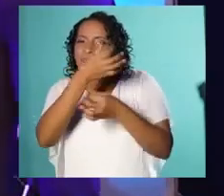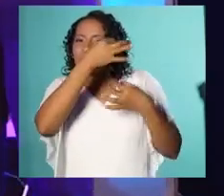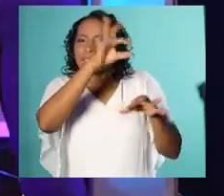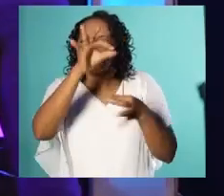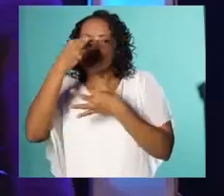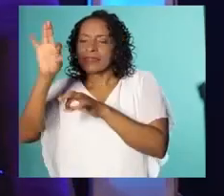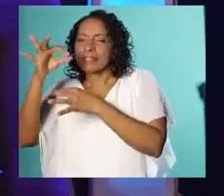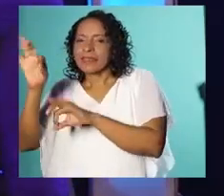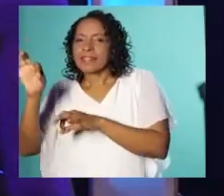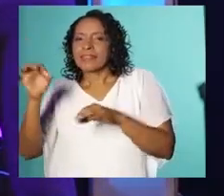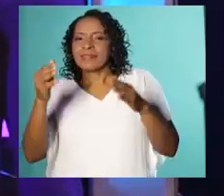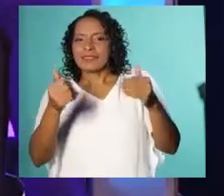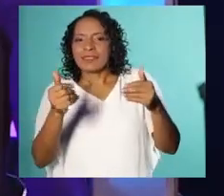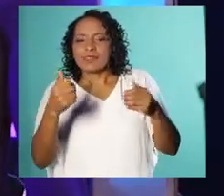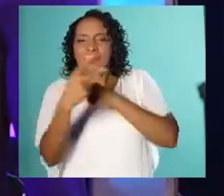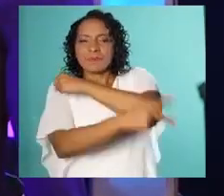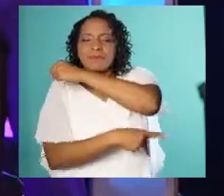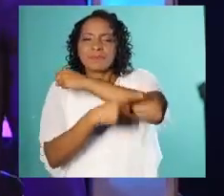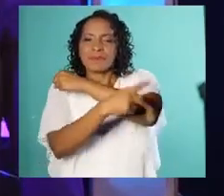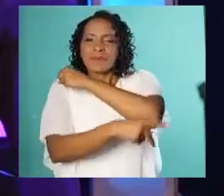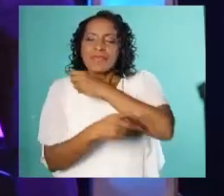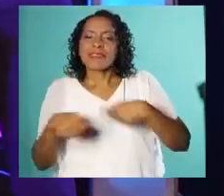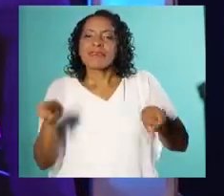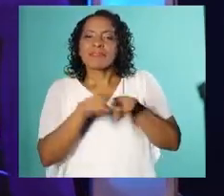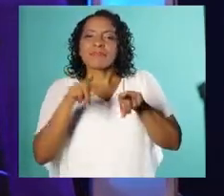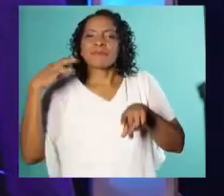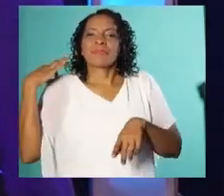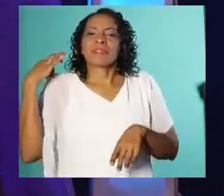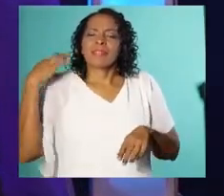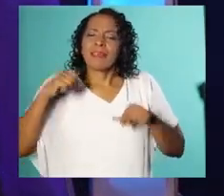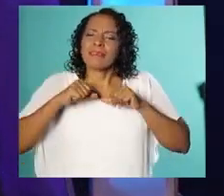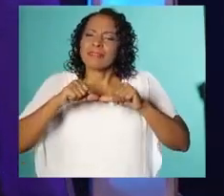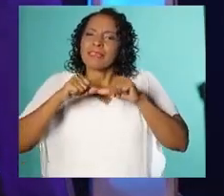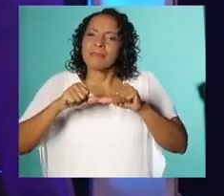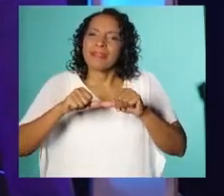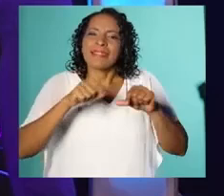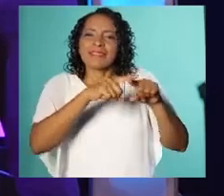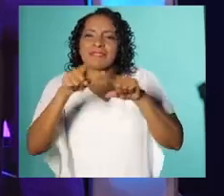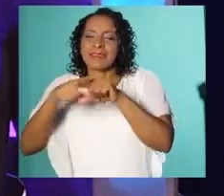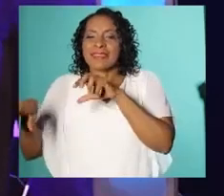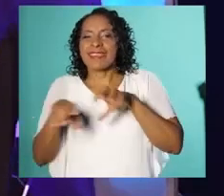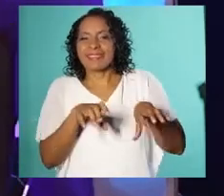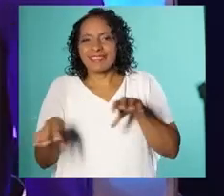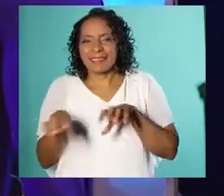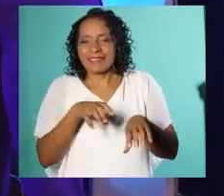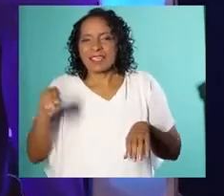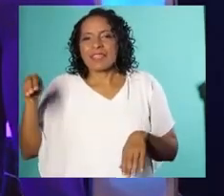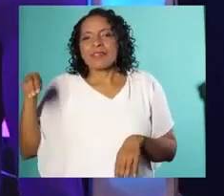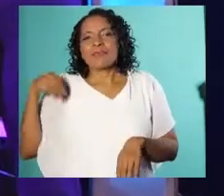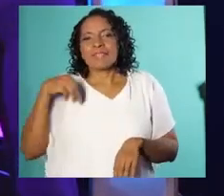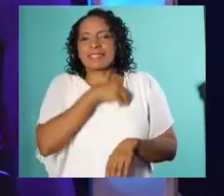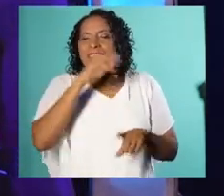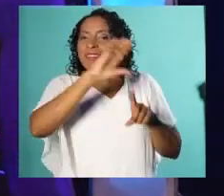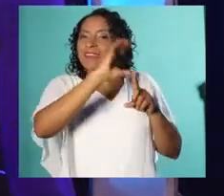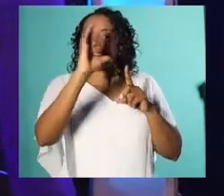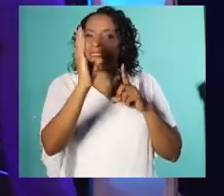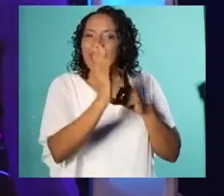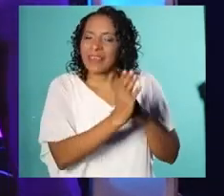queremos invitarles a seguir todas las actividades que tenemos en el Ministerio de Cultura. Síganos en nuestras redes